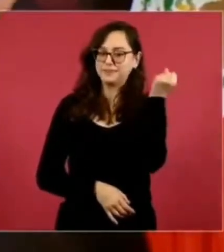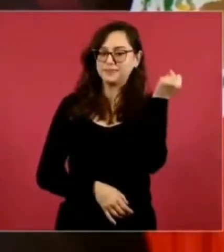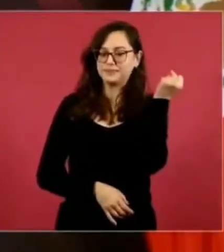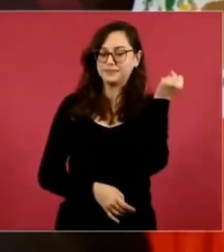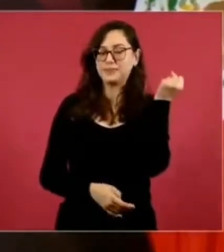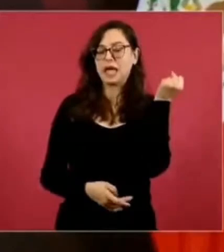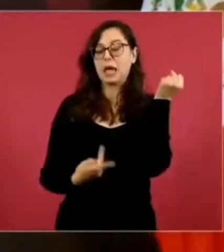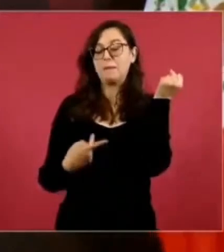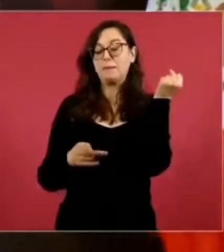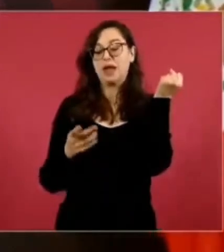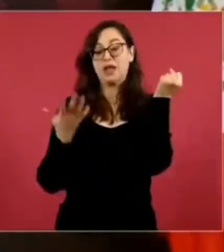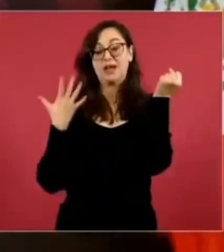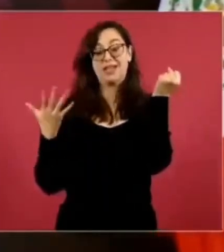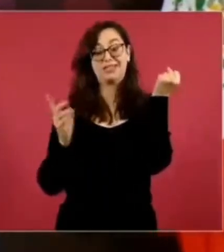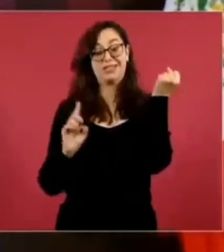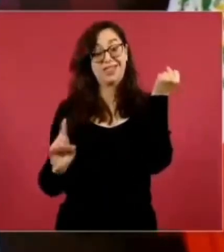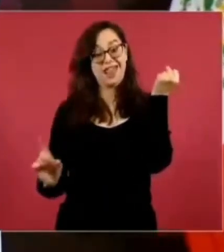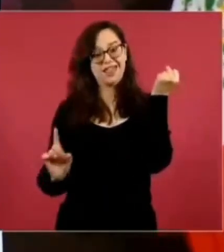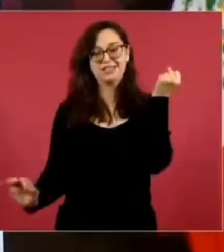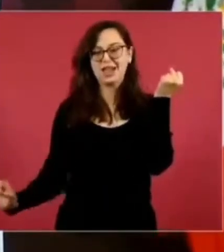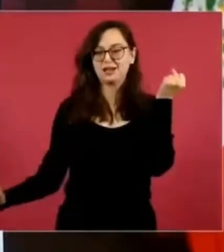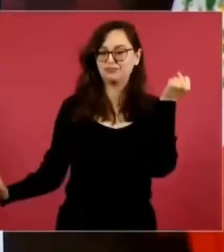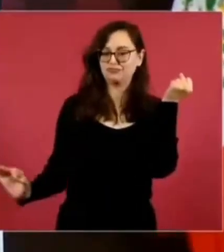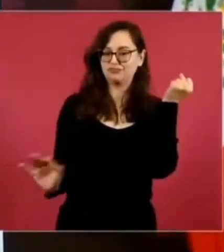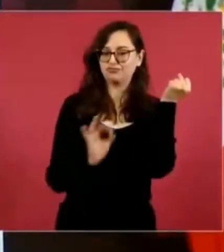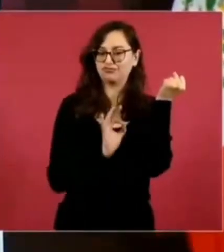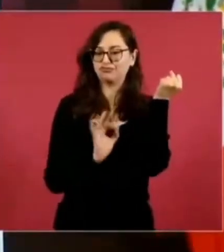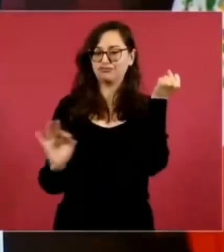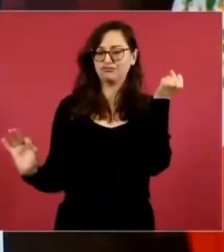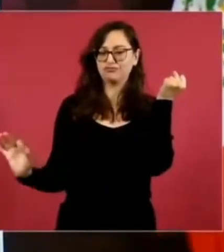posturas de izquierda y que al llegar al gobierno